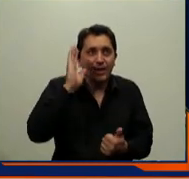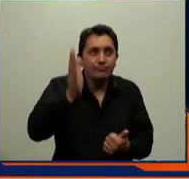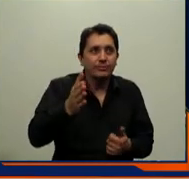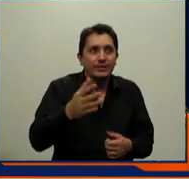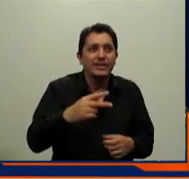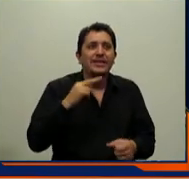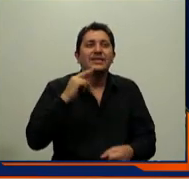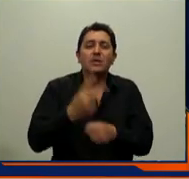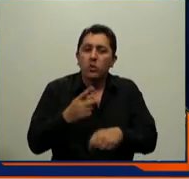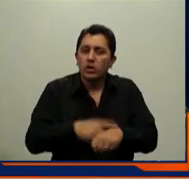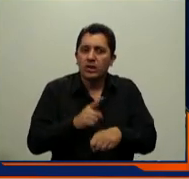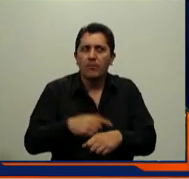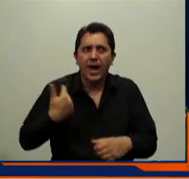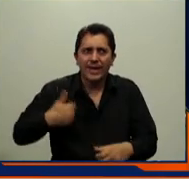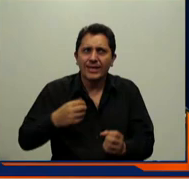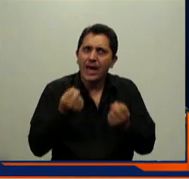tiempo Argentina estaba mejor,